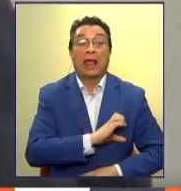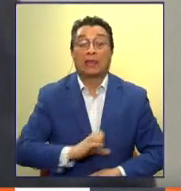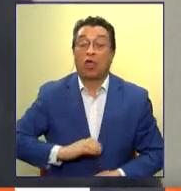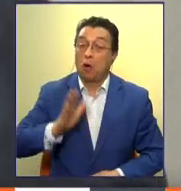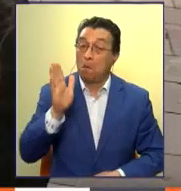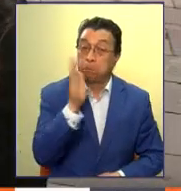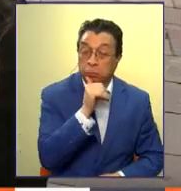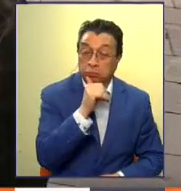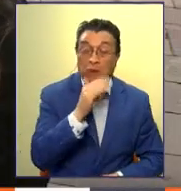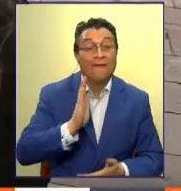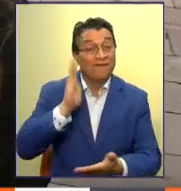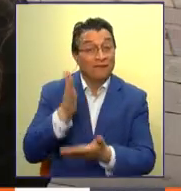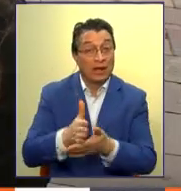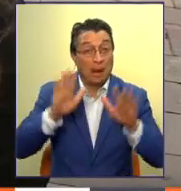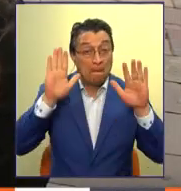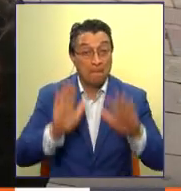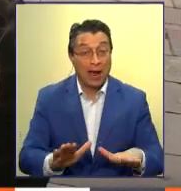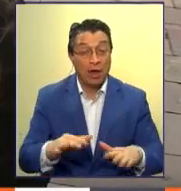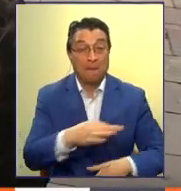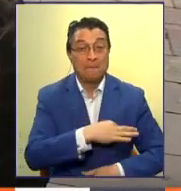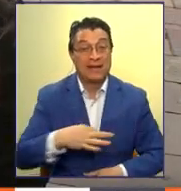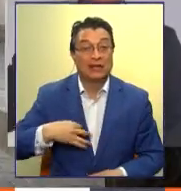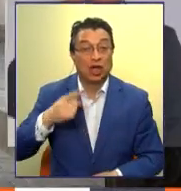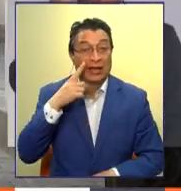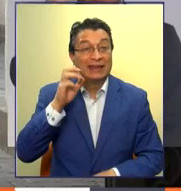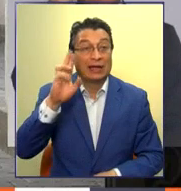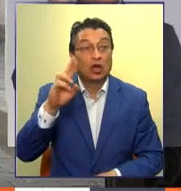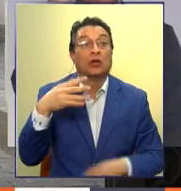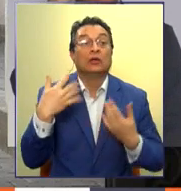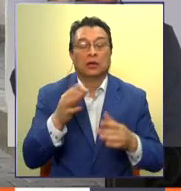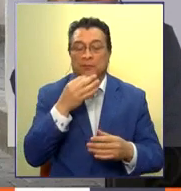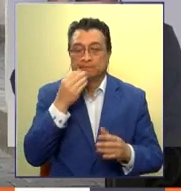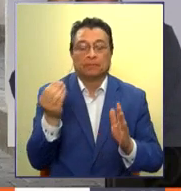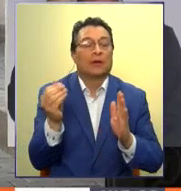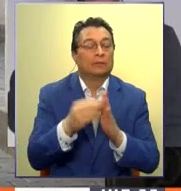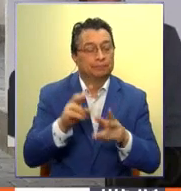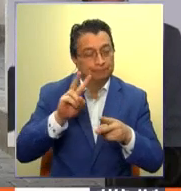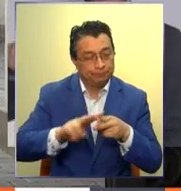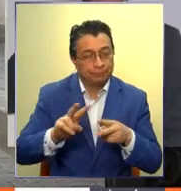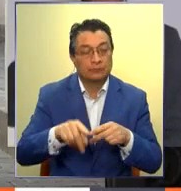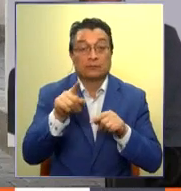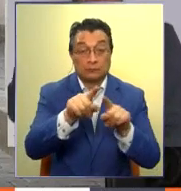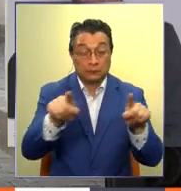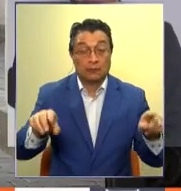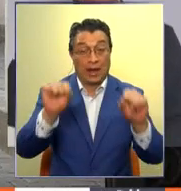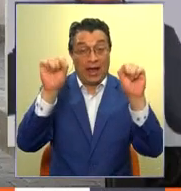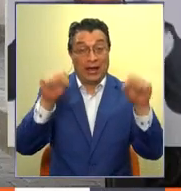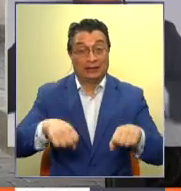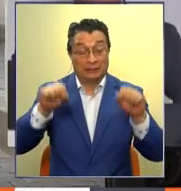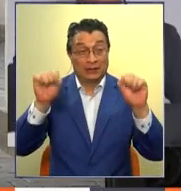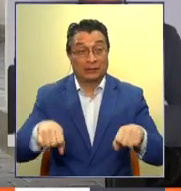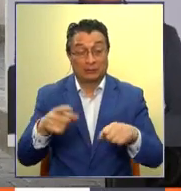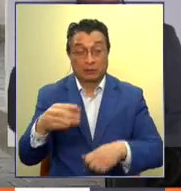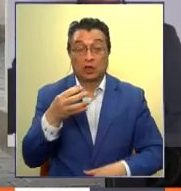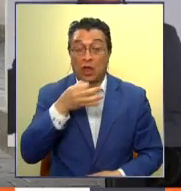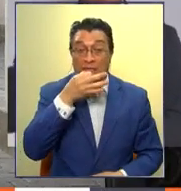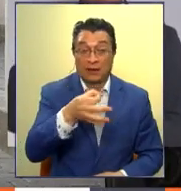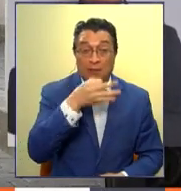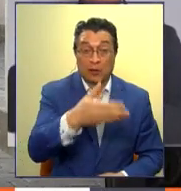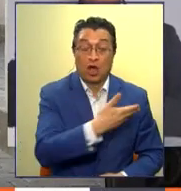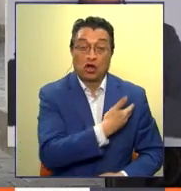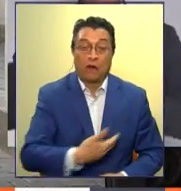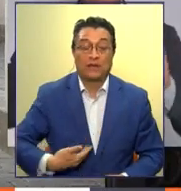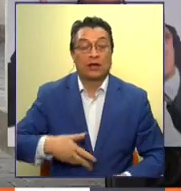paro, el ministro del Interior reivindicó su diseño. El hecho de que ellos hayan aceptado la definición del gobierno para